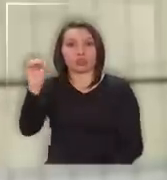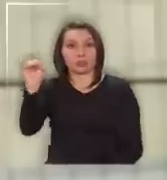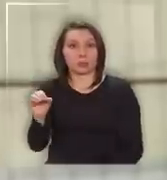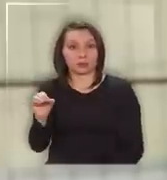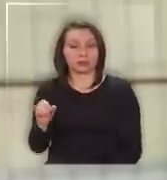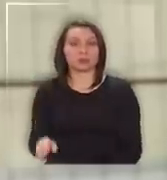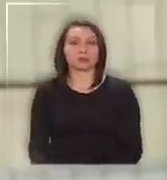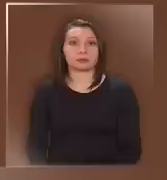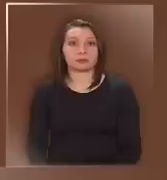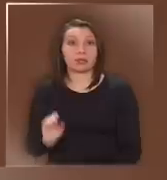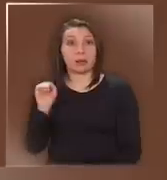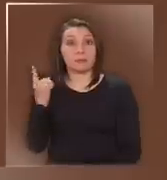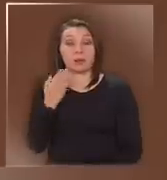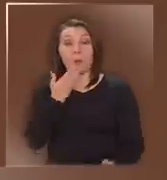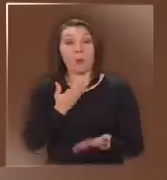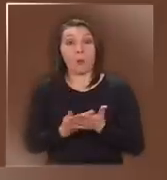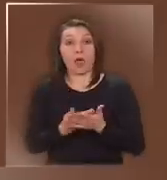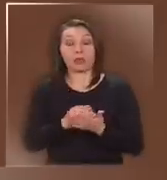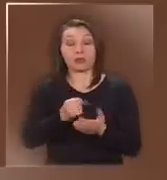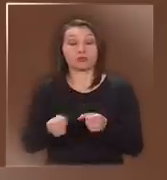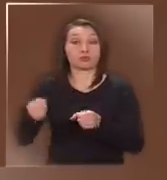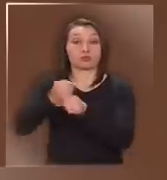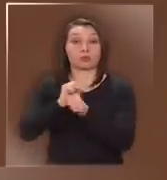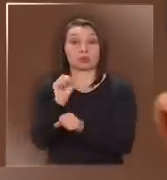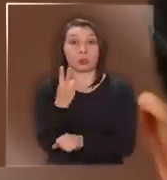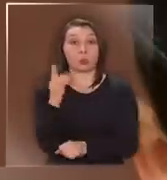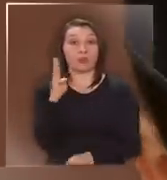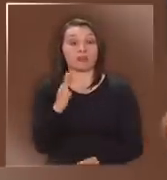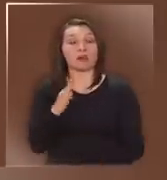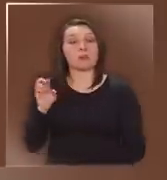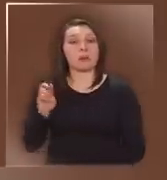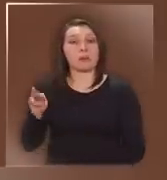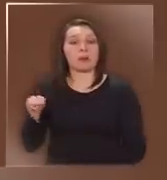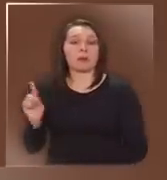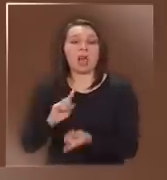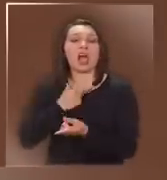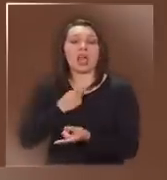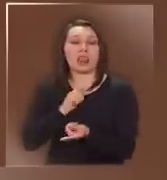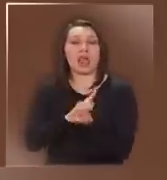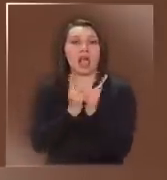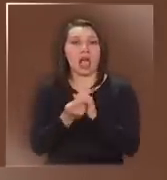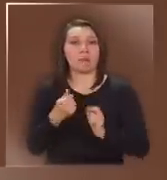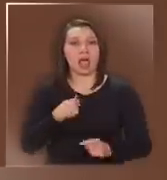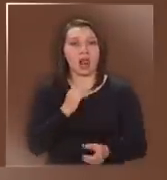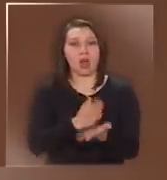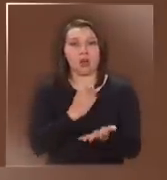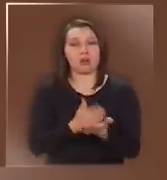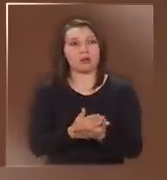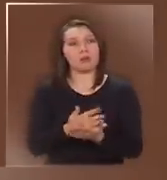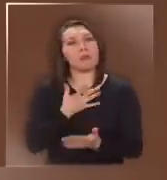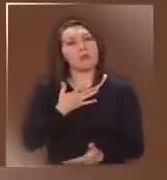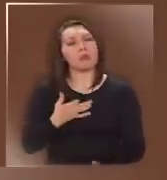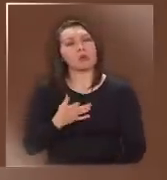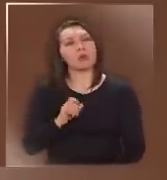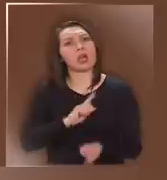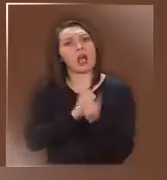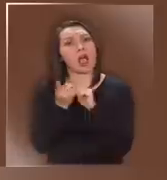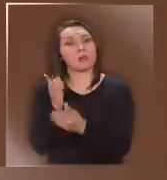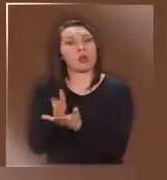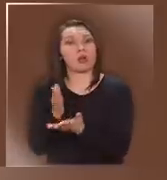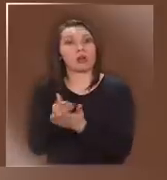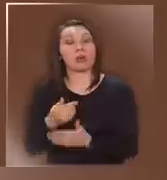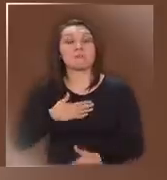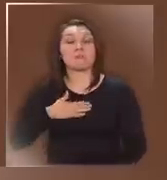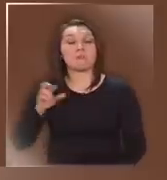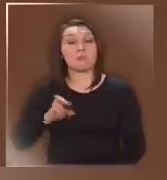200%. Primero, cuando iba a pasar a segundo, mi mami y mi papi querían cambiarme de colegio. ¿Y por qué lo querían cambiar de colegio? Porque